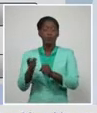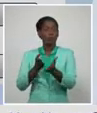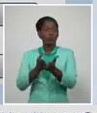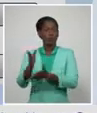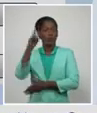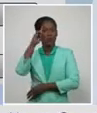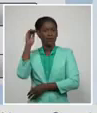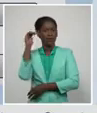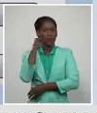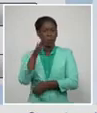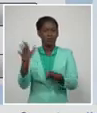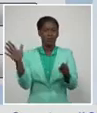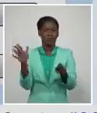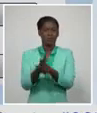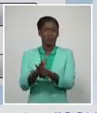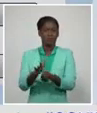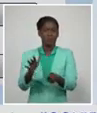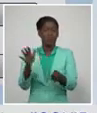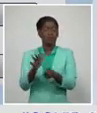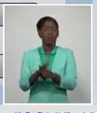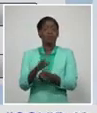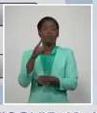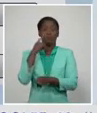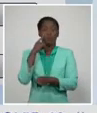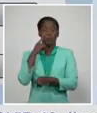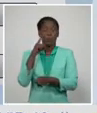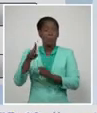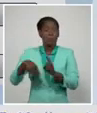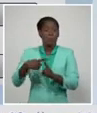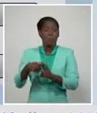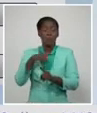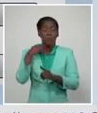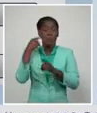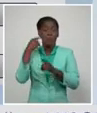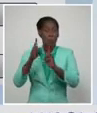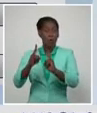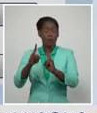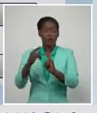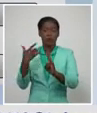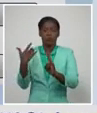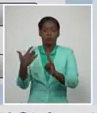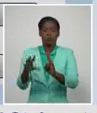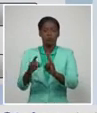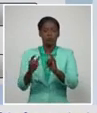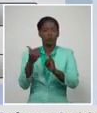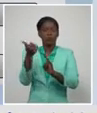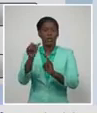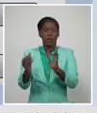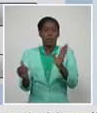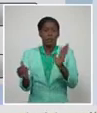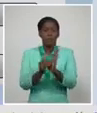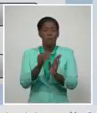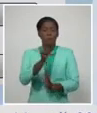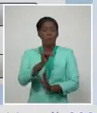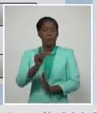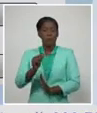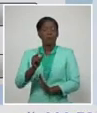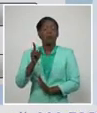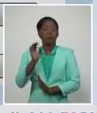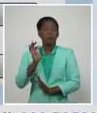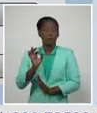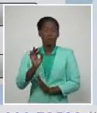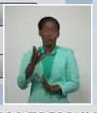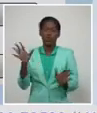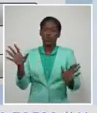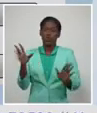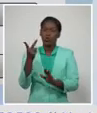y lamentablemente la cifra de fallecidos ayer por encima de los 10.000 que habitualmente se presentan,